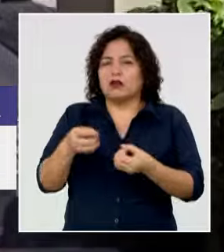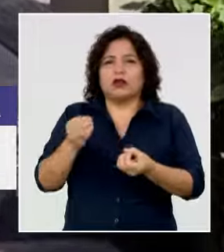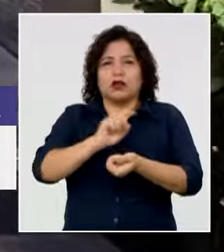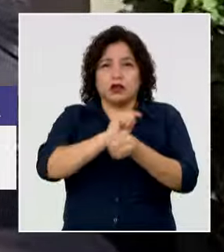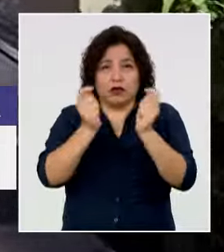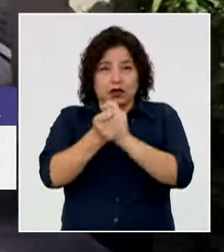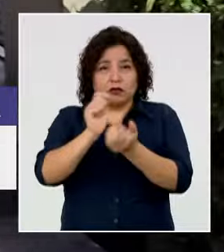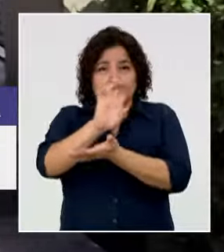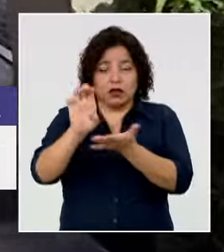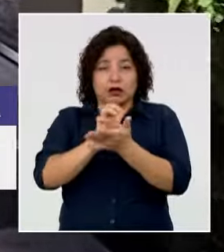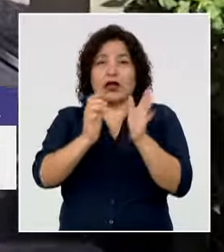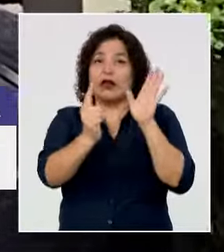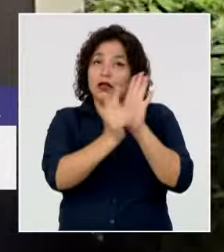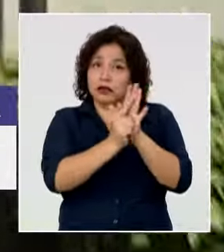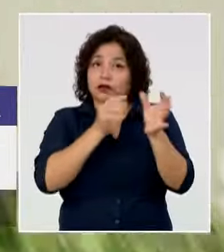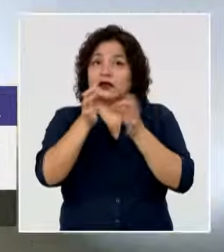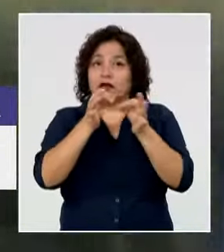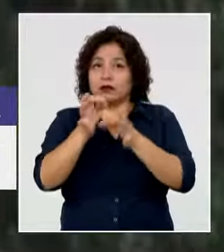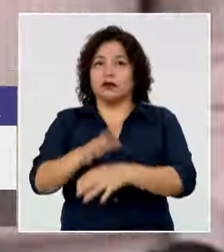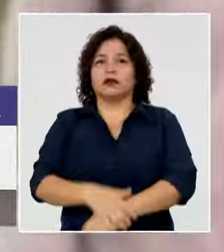En Latina te explica, te lo contamos.